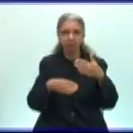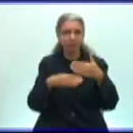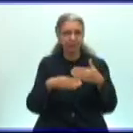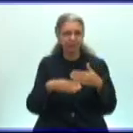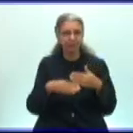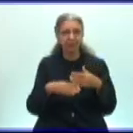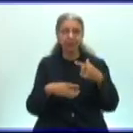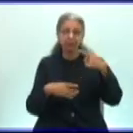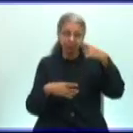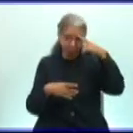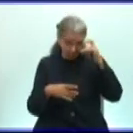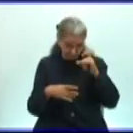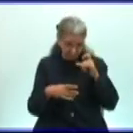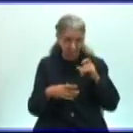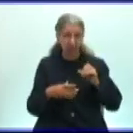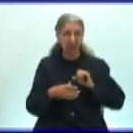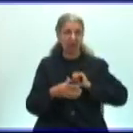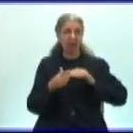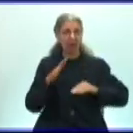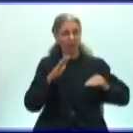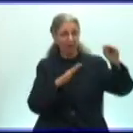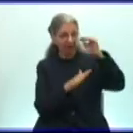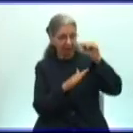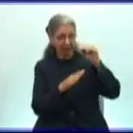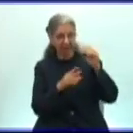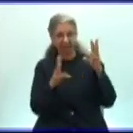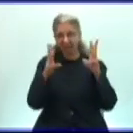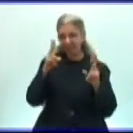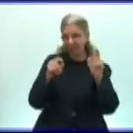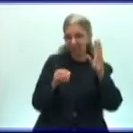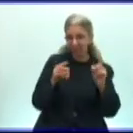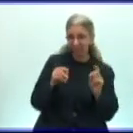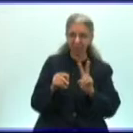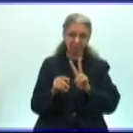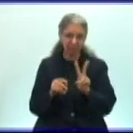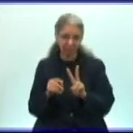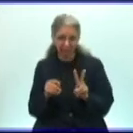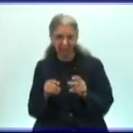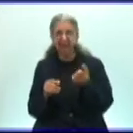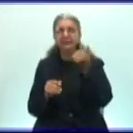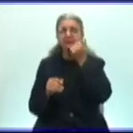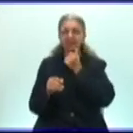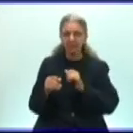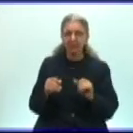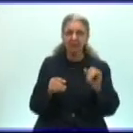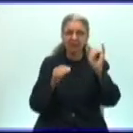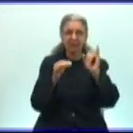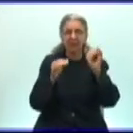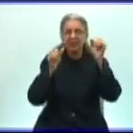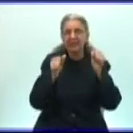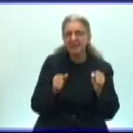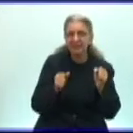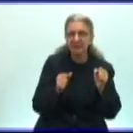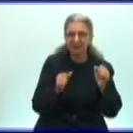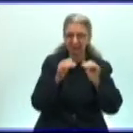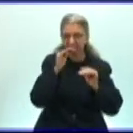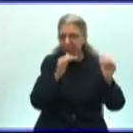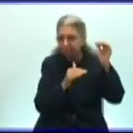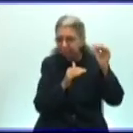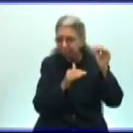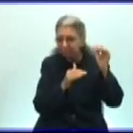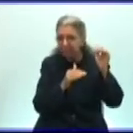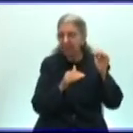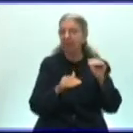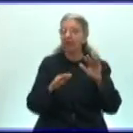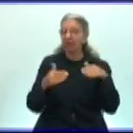si aumentamos el valor del voltaje, también aumenta el valor de la intensidad. Observen acá,